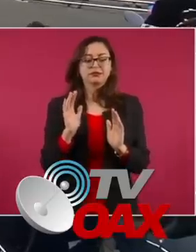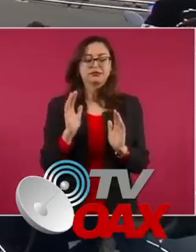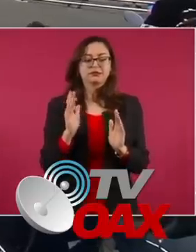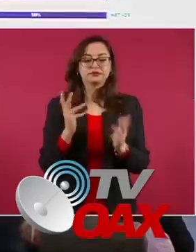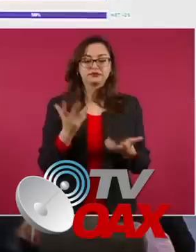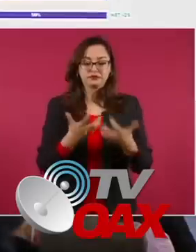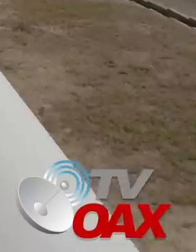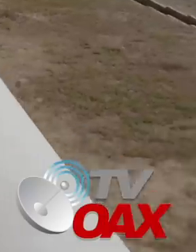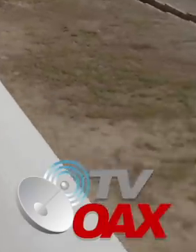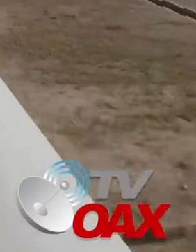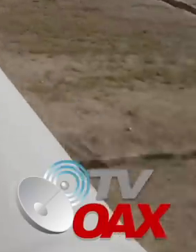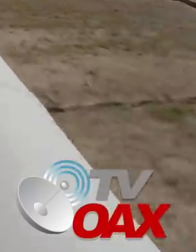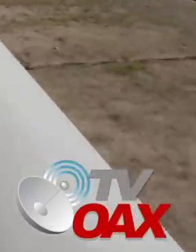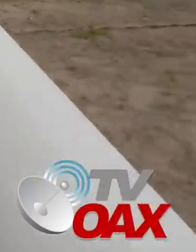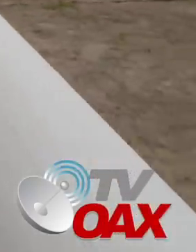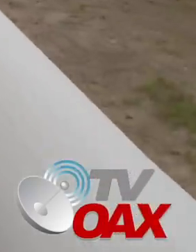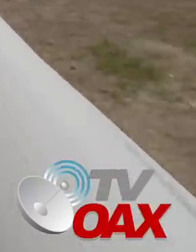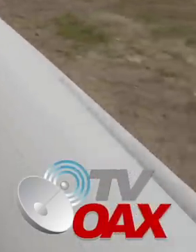de generación de energía